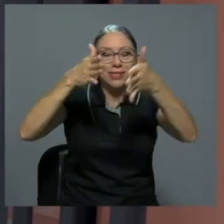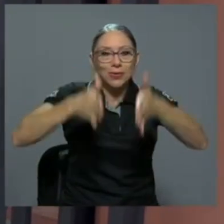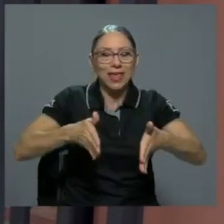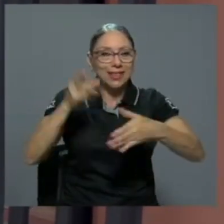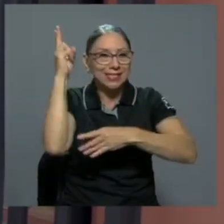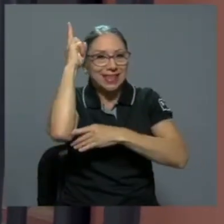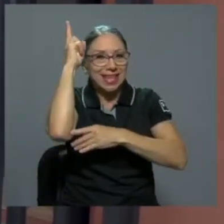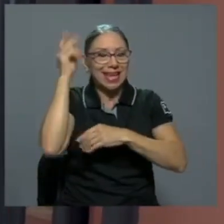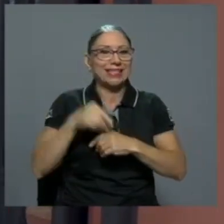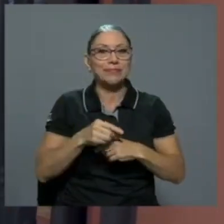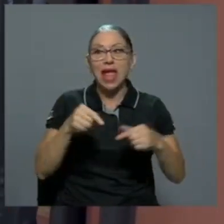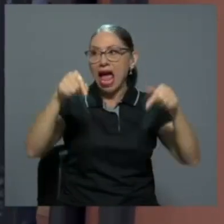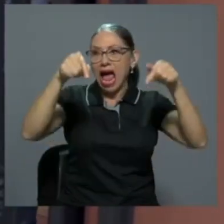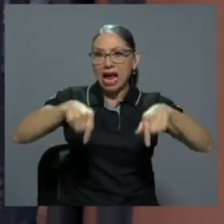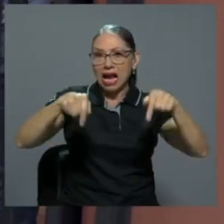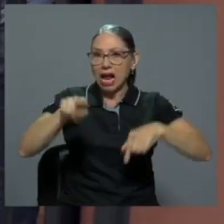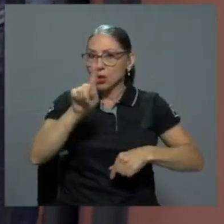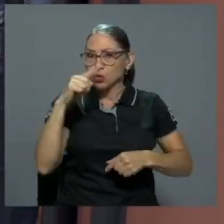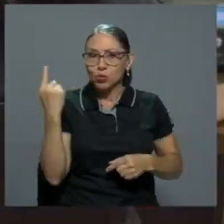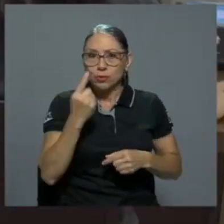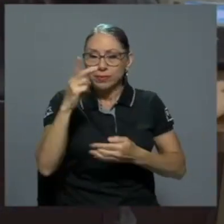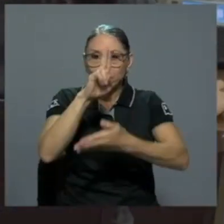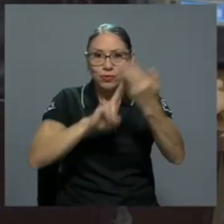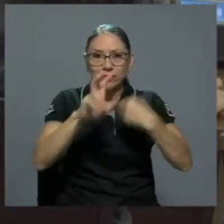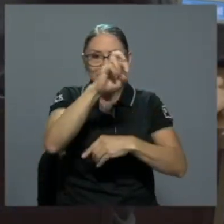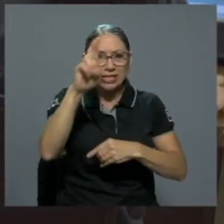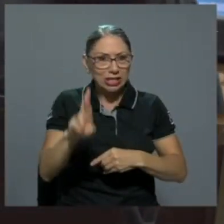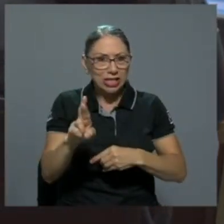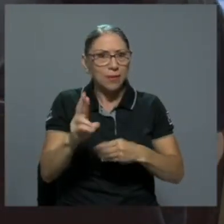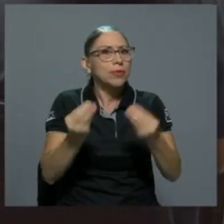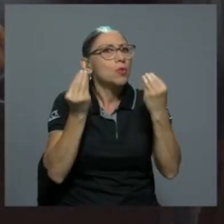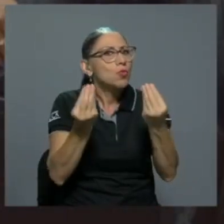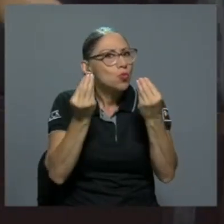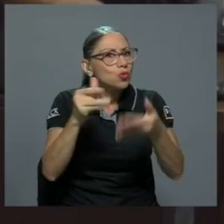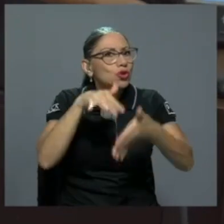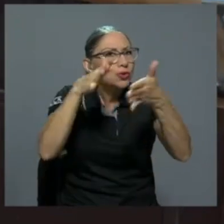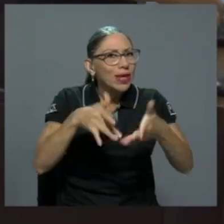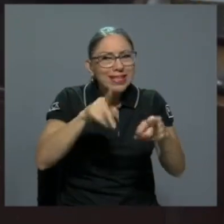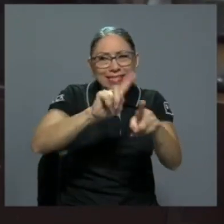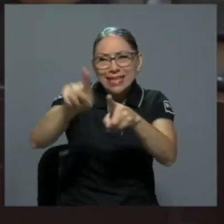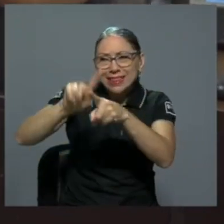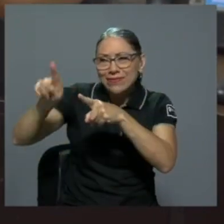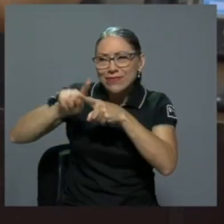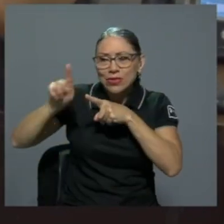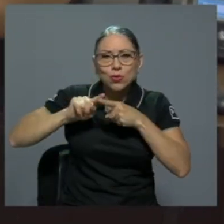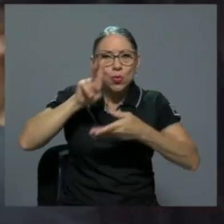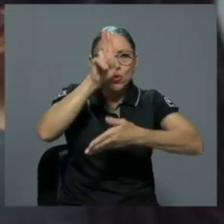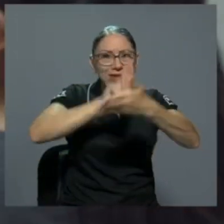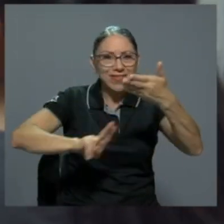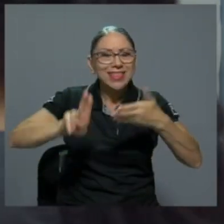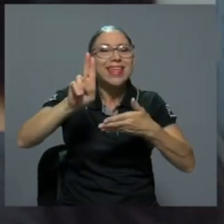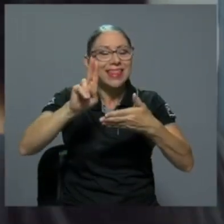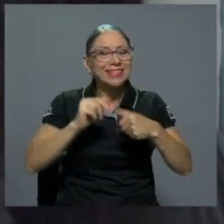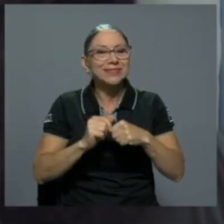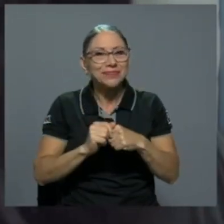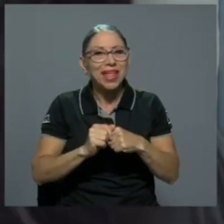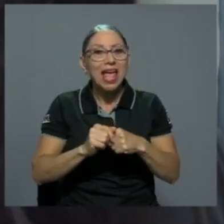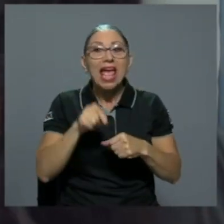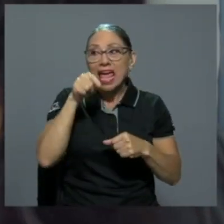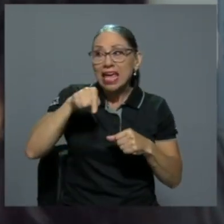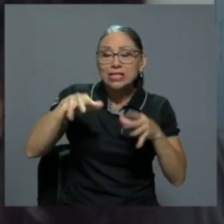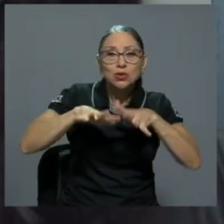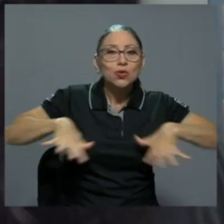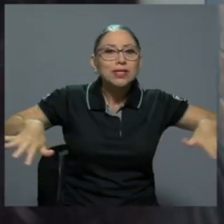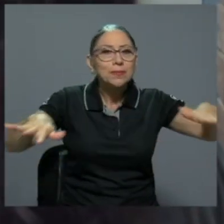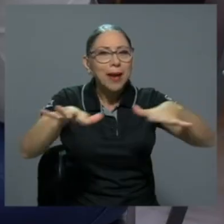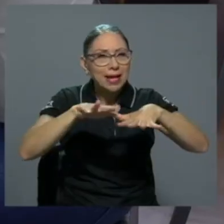estudiantes indígenas. Acá venimos muchos estudiantes, no solamente de la Universidad de Costa Rica, sino de otras universidades. Es